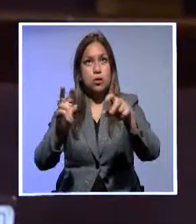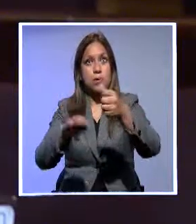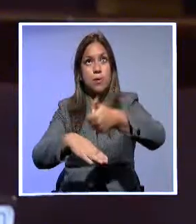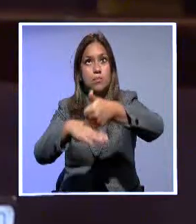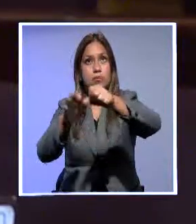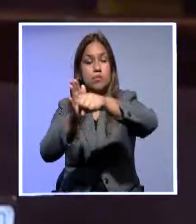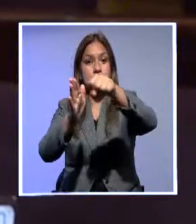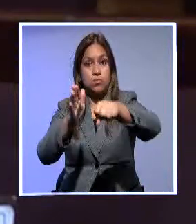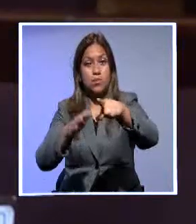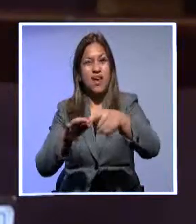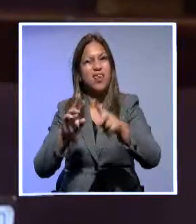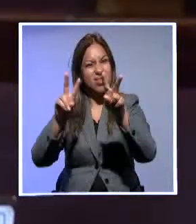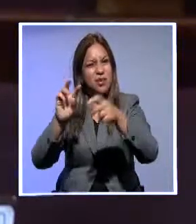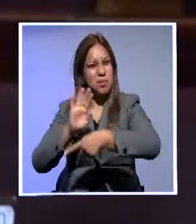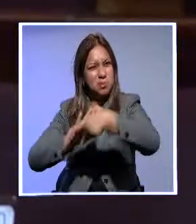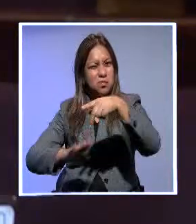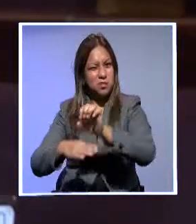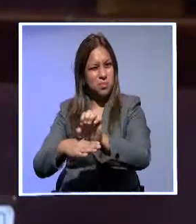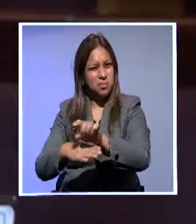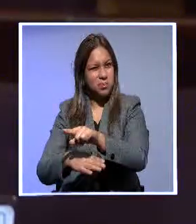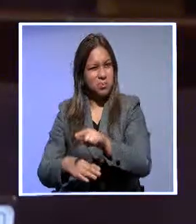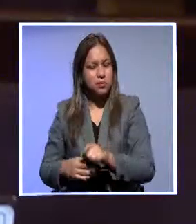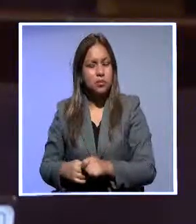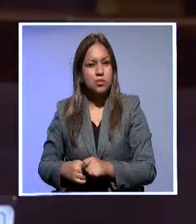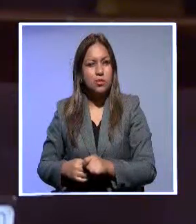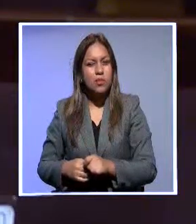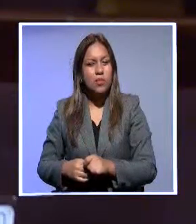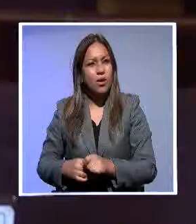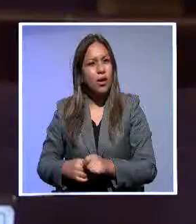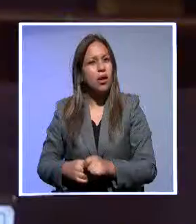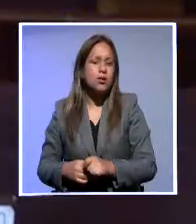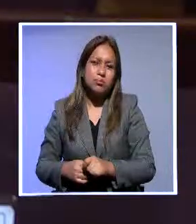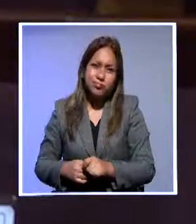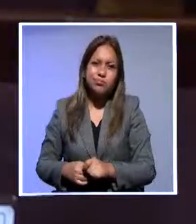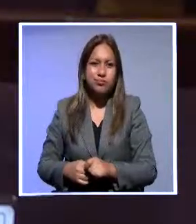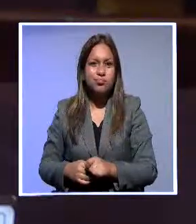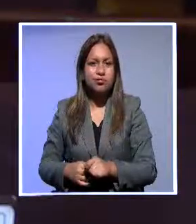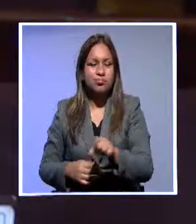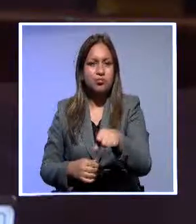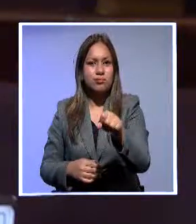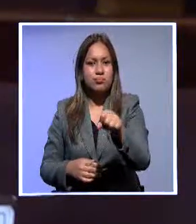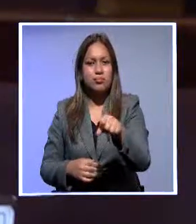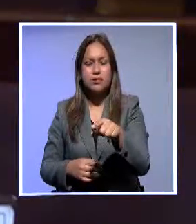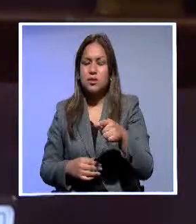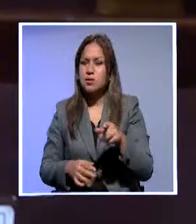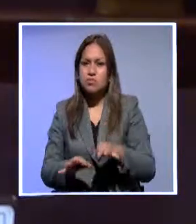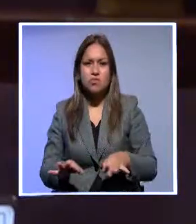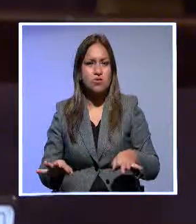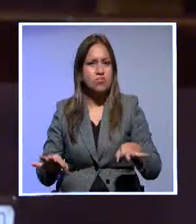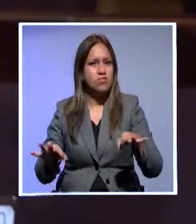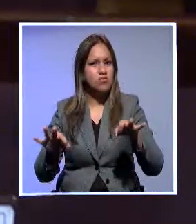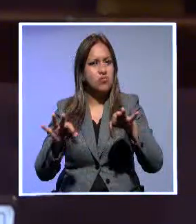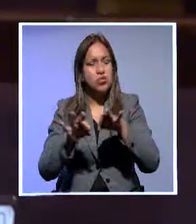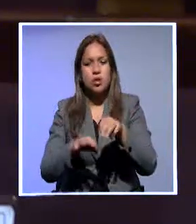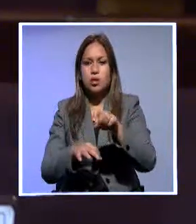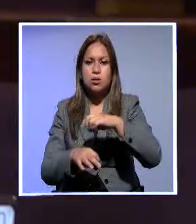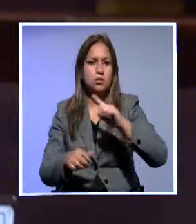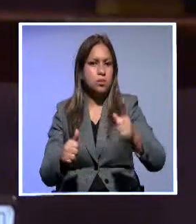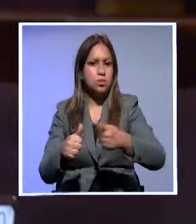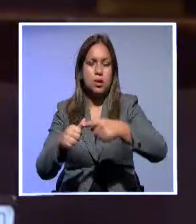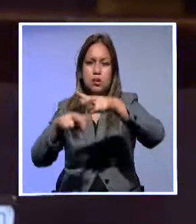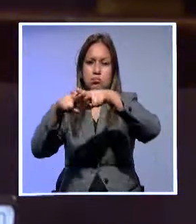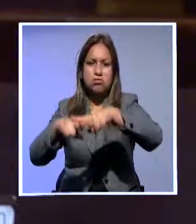caso de petroecuador y efectivamente creemos que es importante por un lado revisar a profundidad